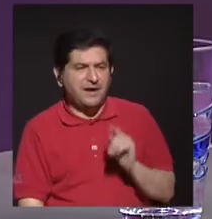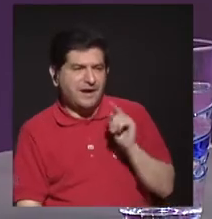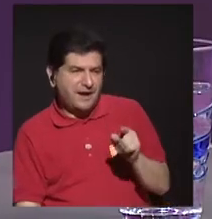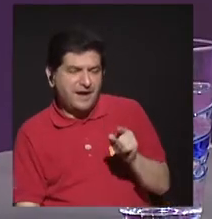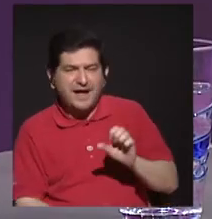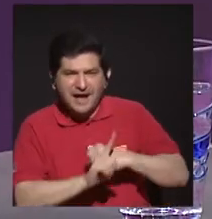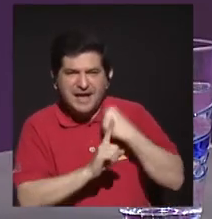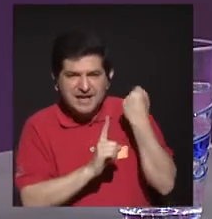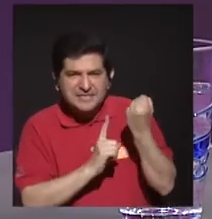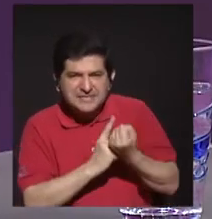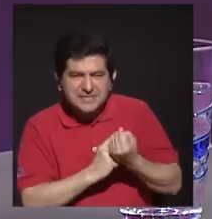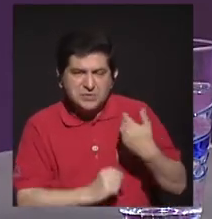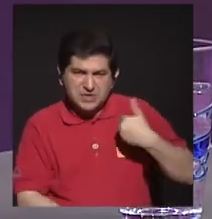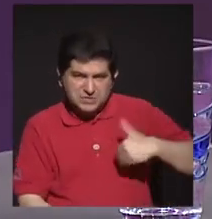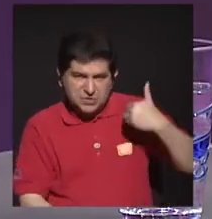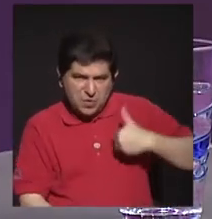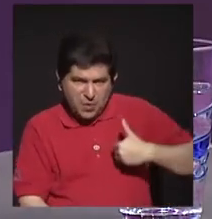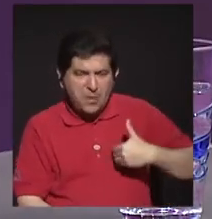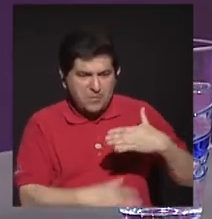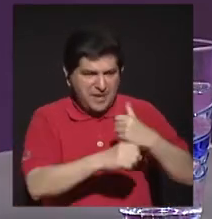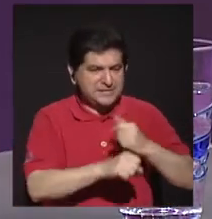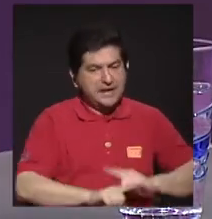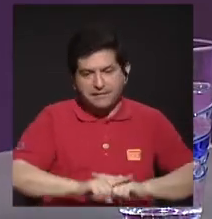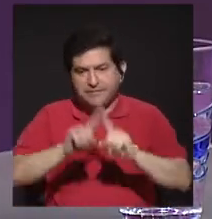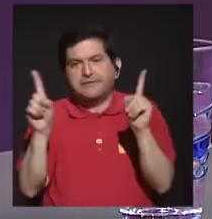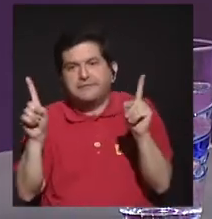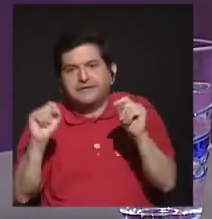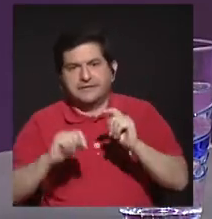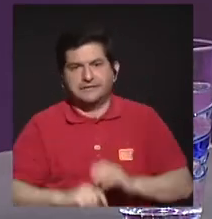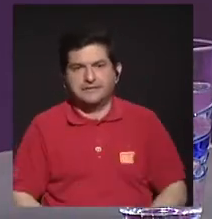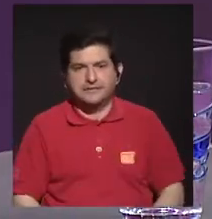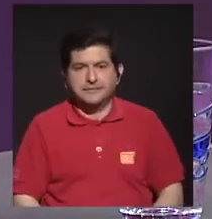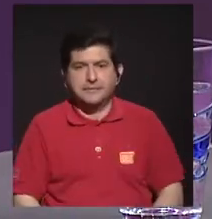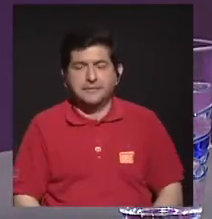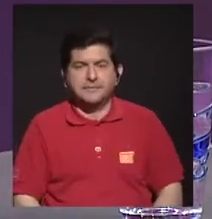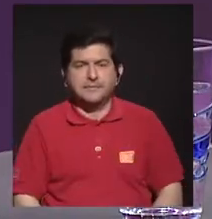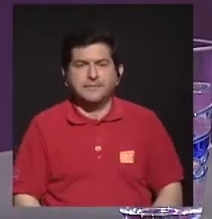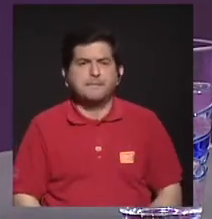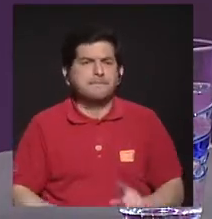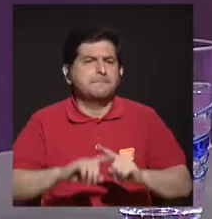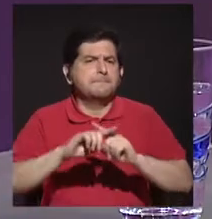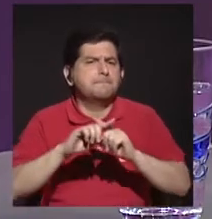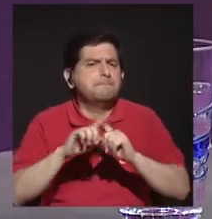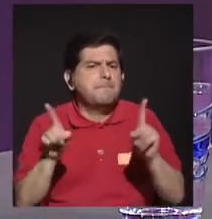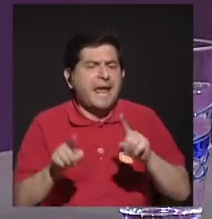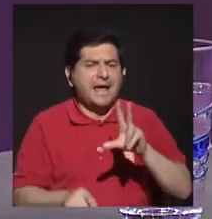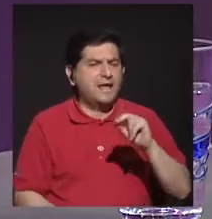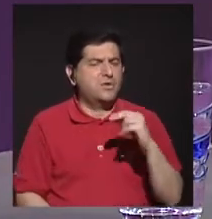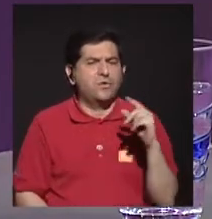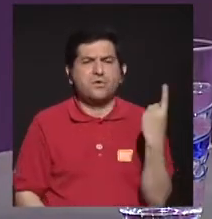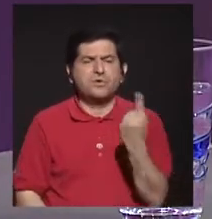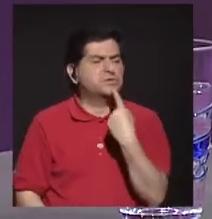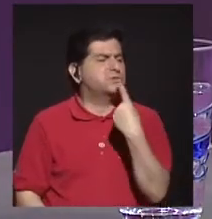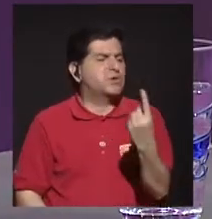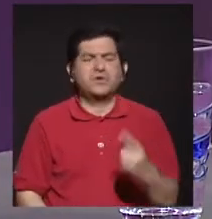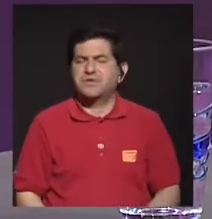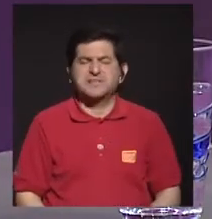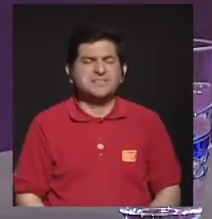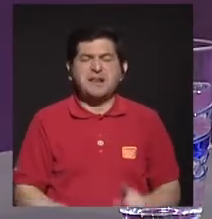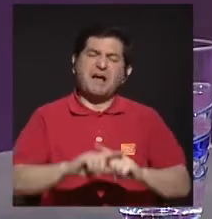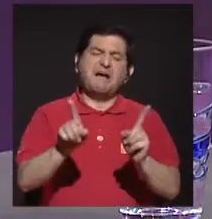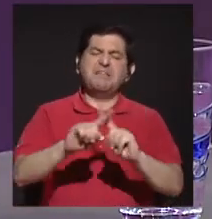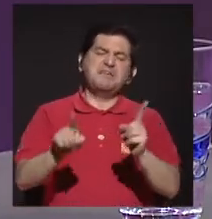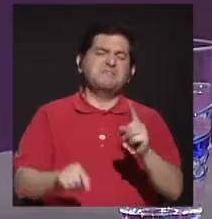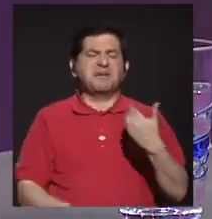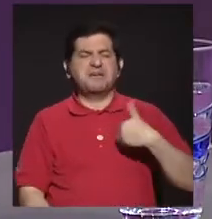claro, las situaciones por las que un hombre comete un delito son muy diferentes, pero no tiene solamente sentido decir que son diferentes a